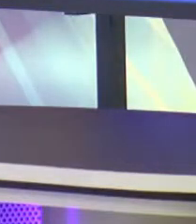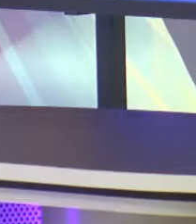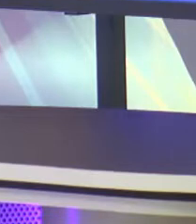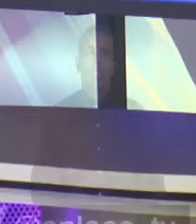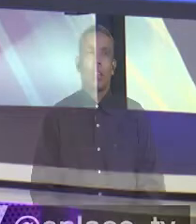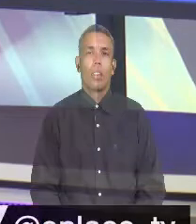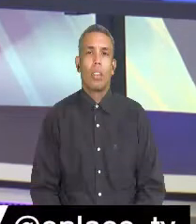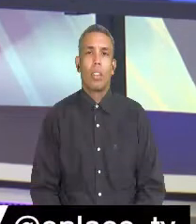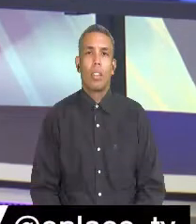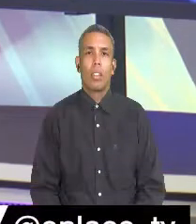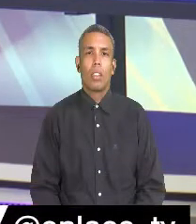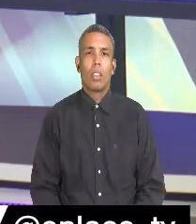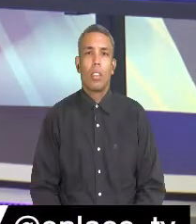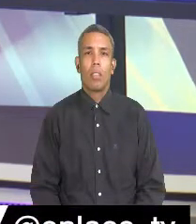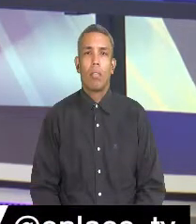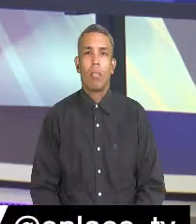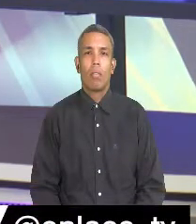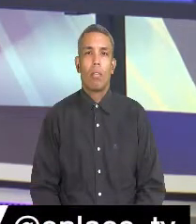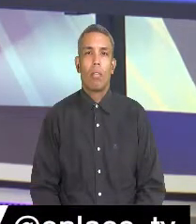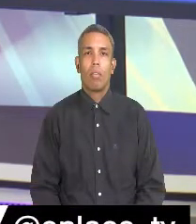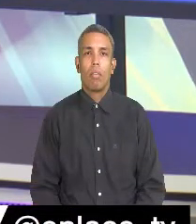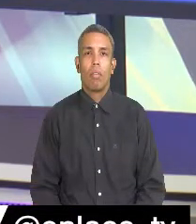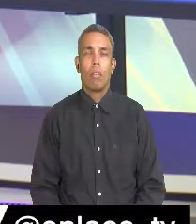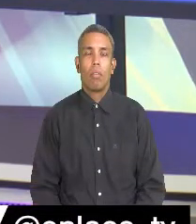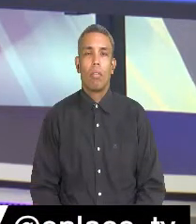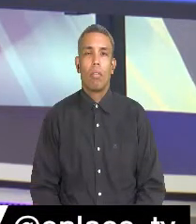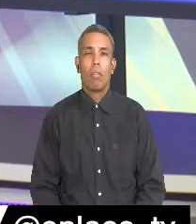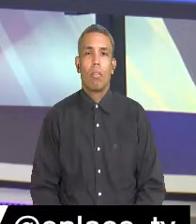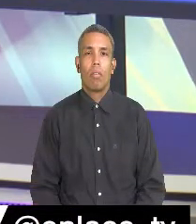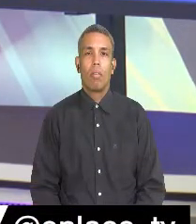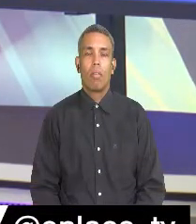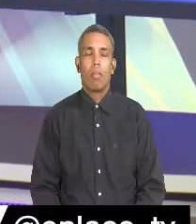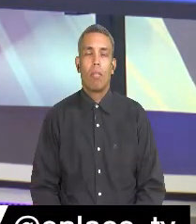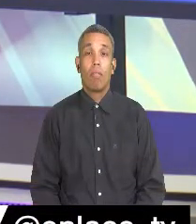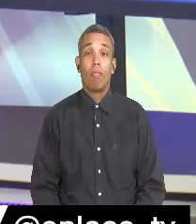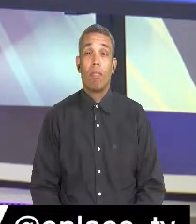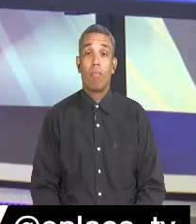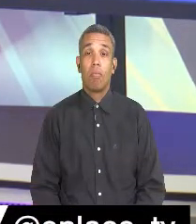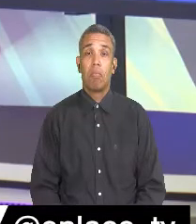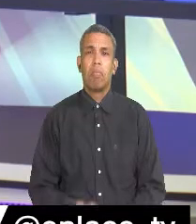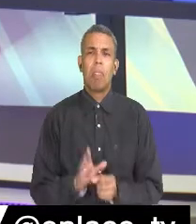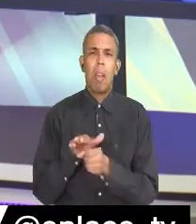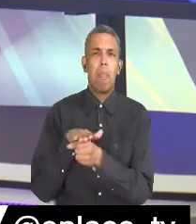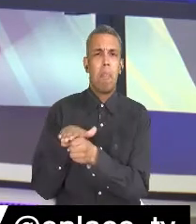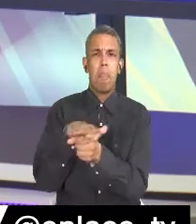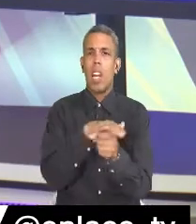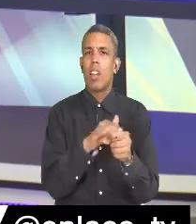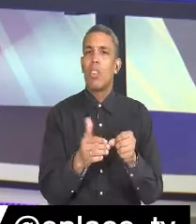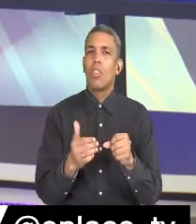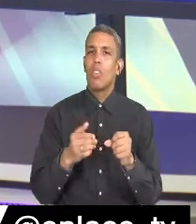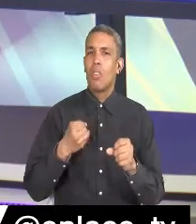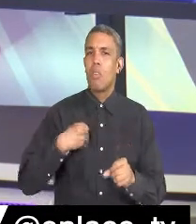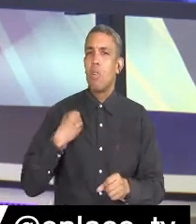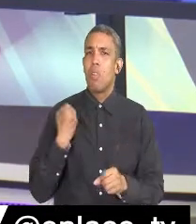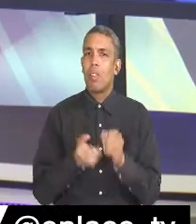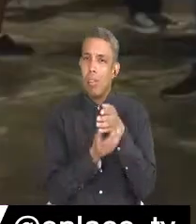Regresamos con más Enlace Noticias. Un grupo de jóvenes de barrios vulnerables conforman una banda de marcha independiente. Todos los instrumentos han sido